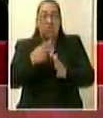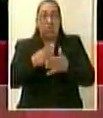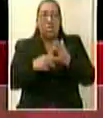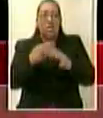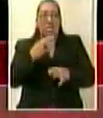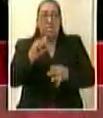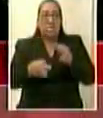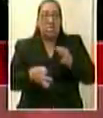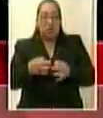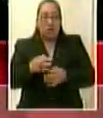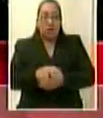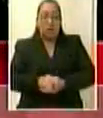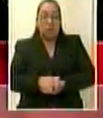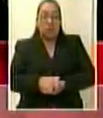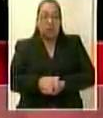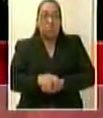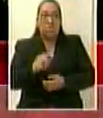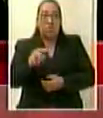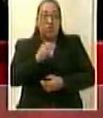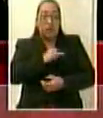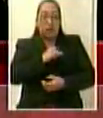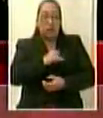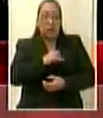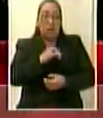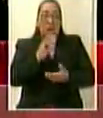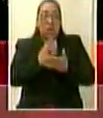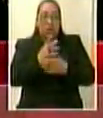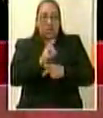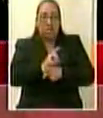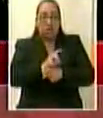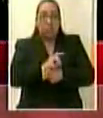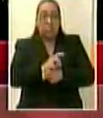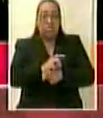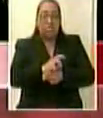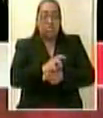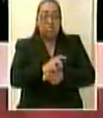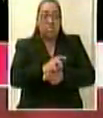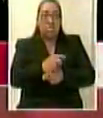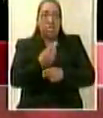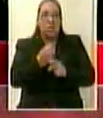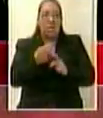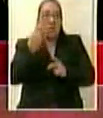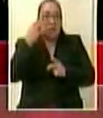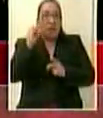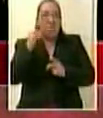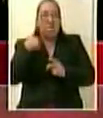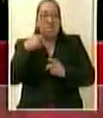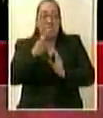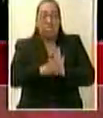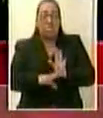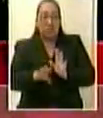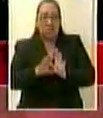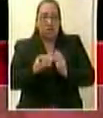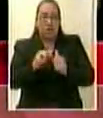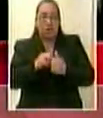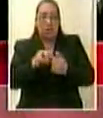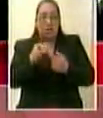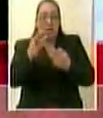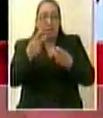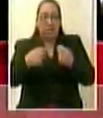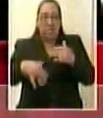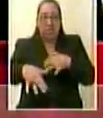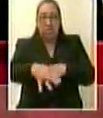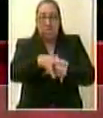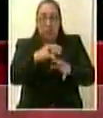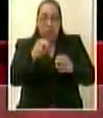personería jurídica de esta institución educativa con el fin de proteger los bienes